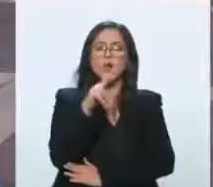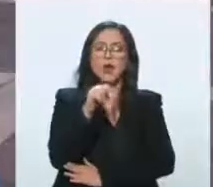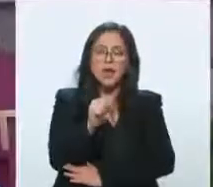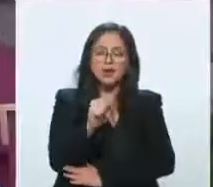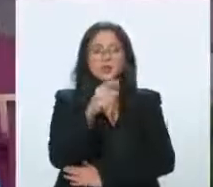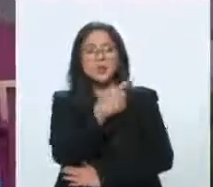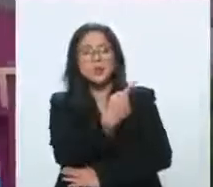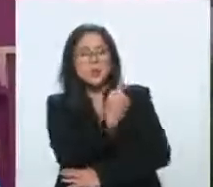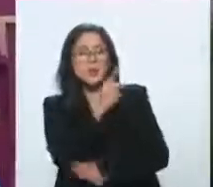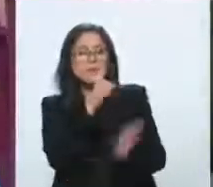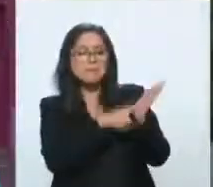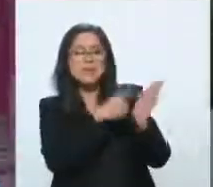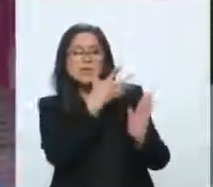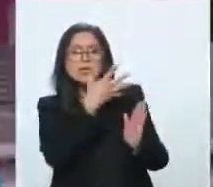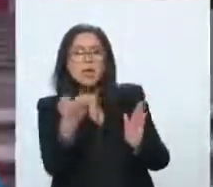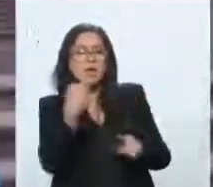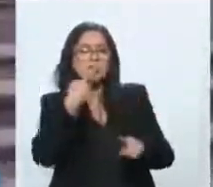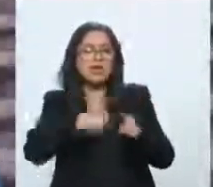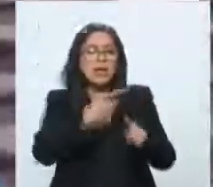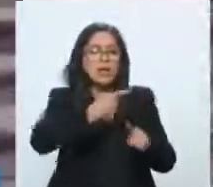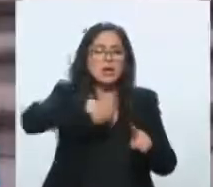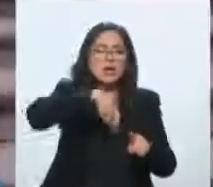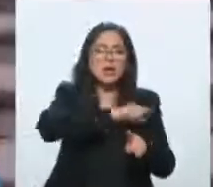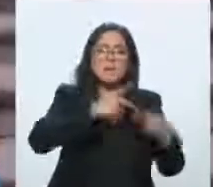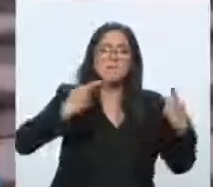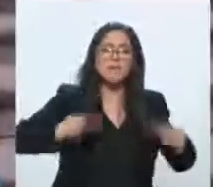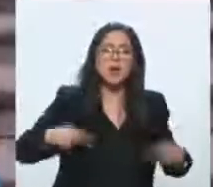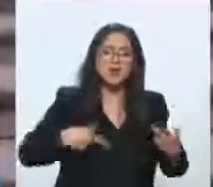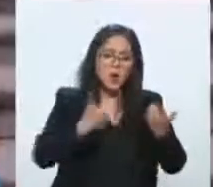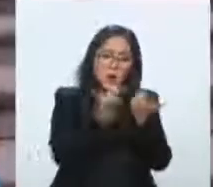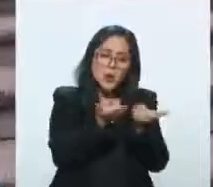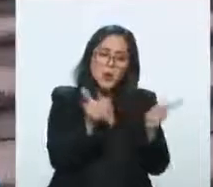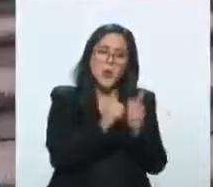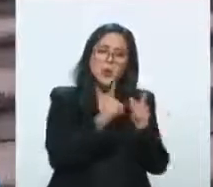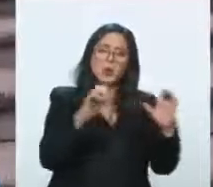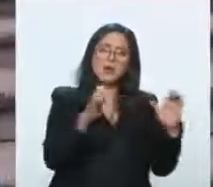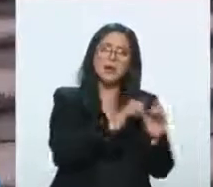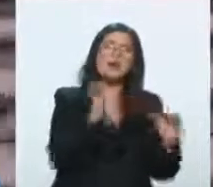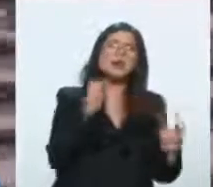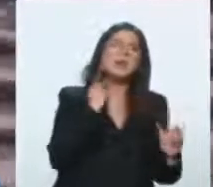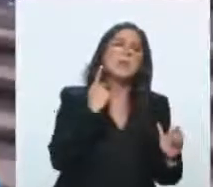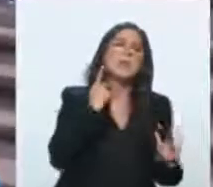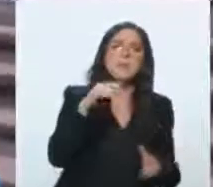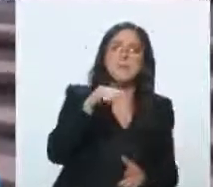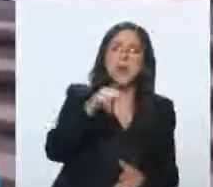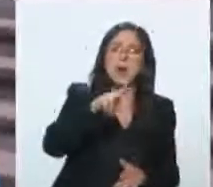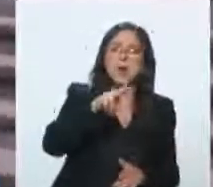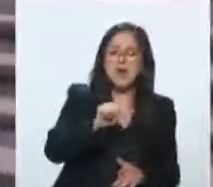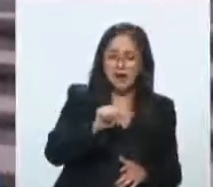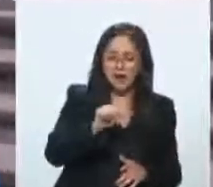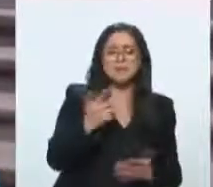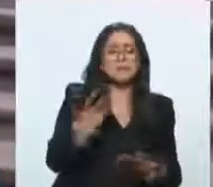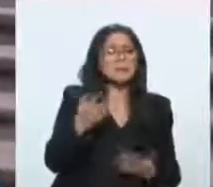casos, entre simpatizantes de Morena, no sé si se va a hacer el esquema. Entre más grande la